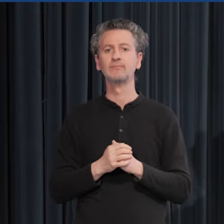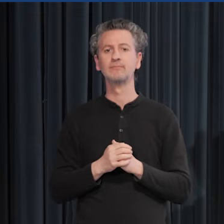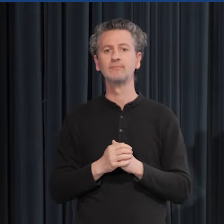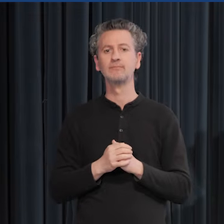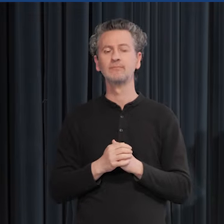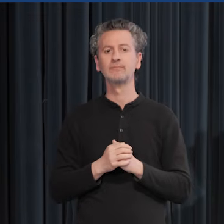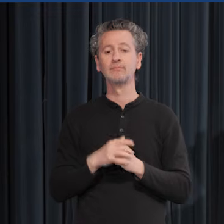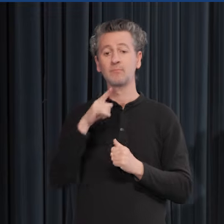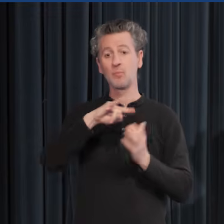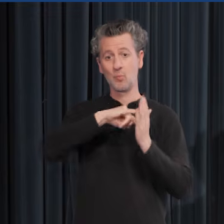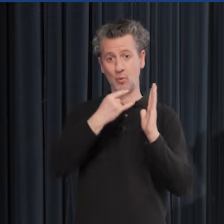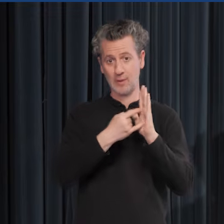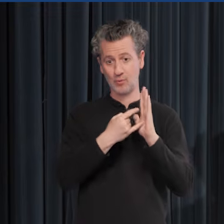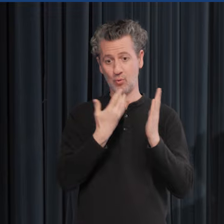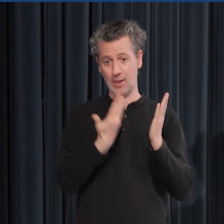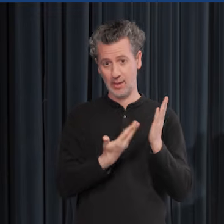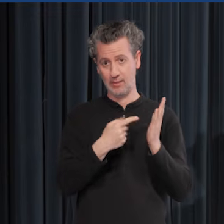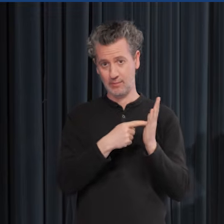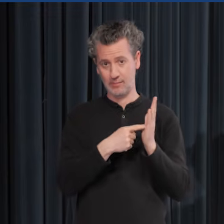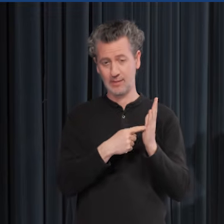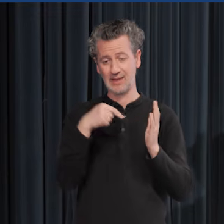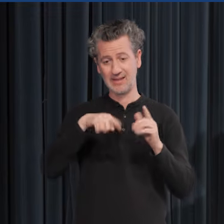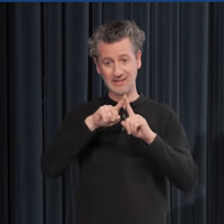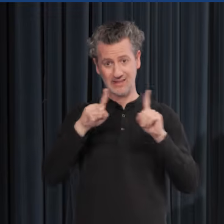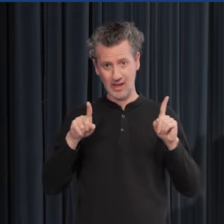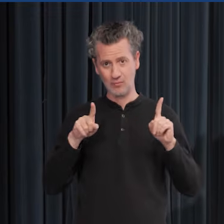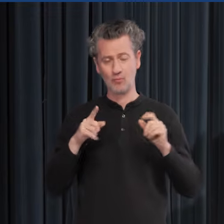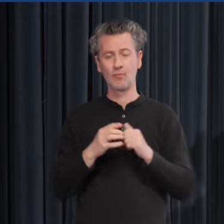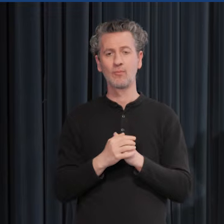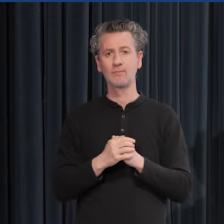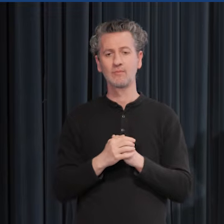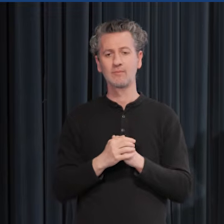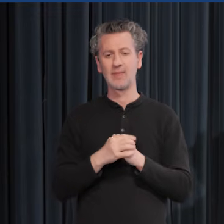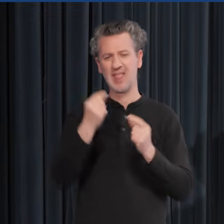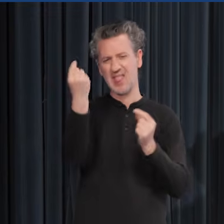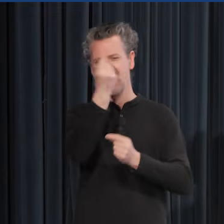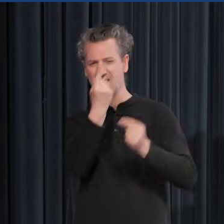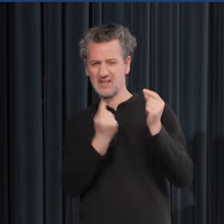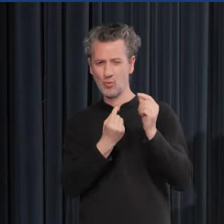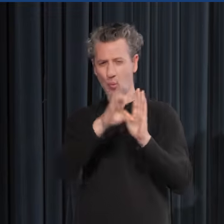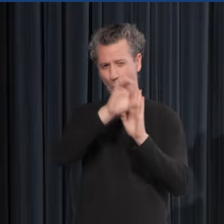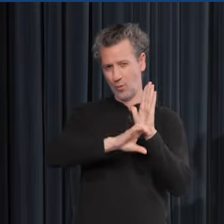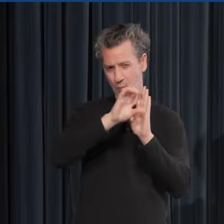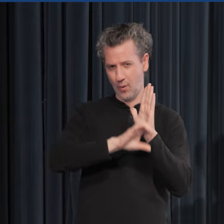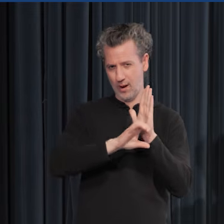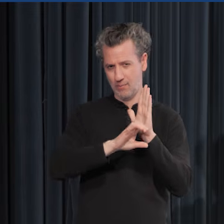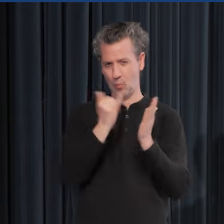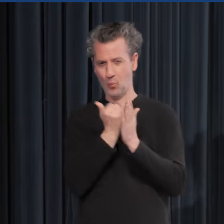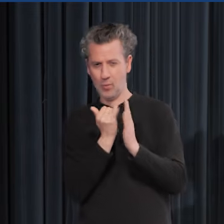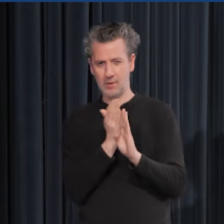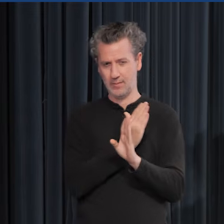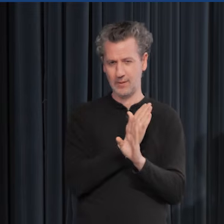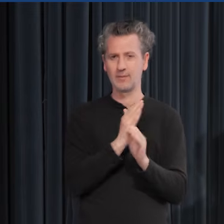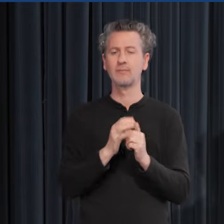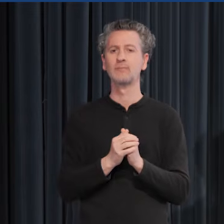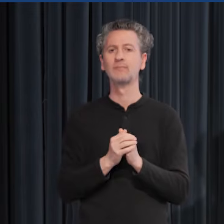De hecho, en este proyecto estamos en este año ya desarrollando, haciendo el diseño curricular de las